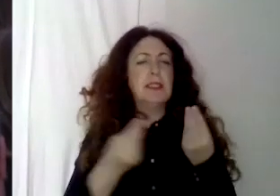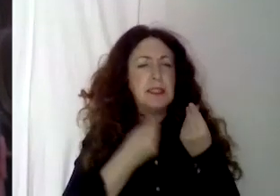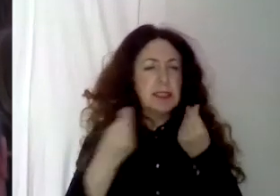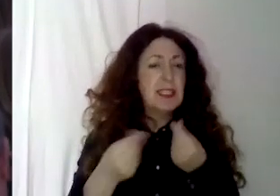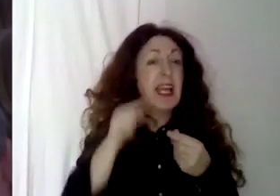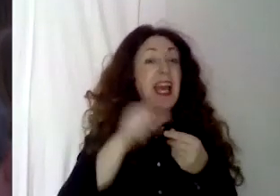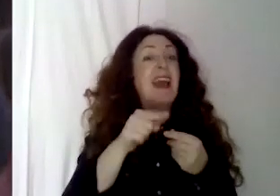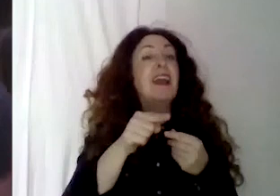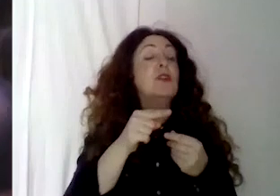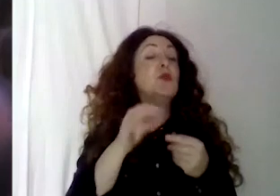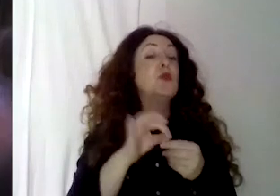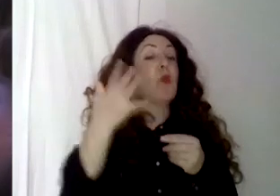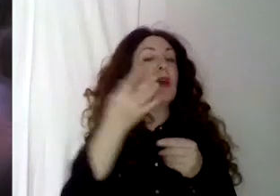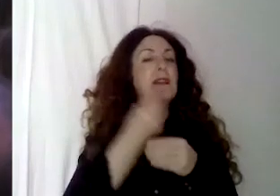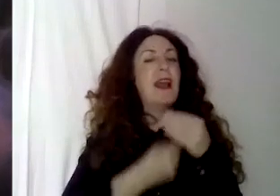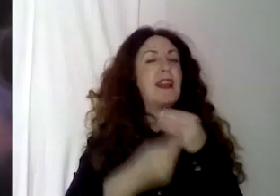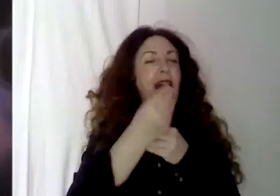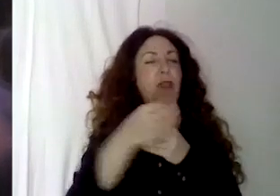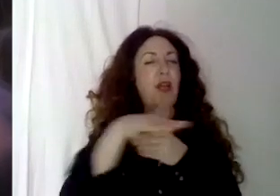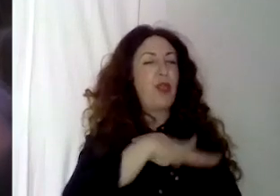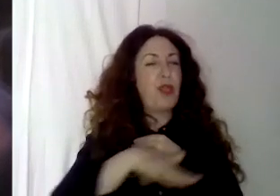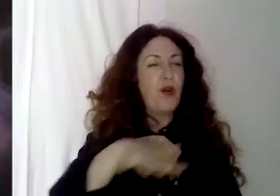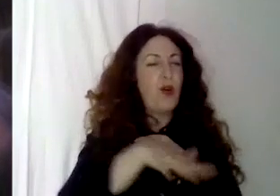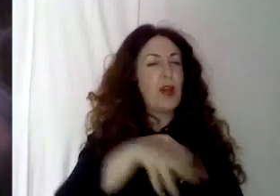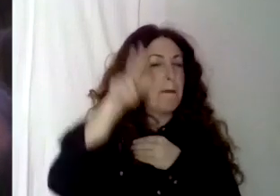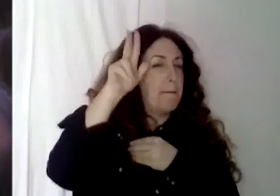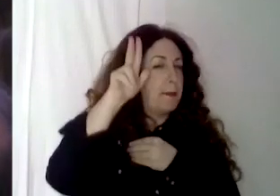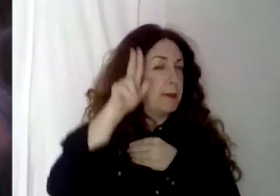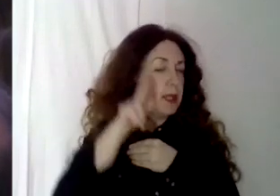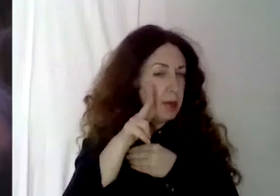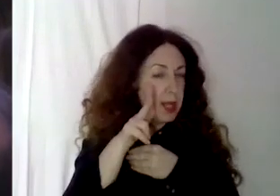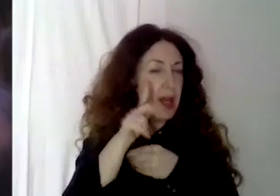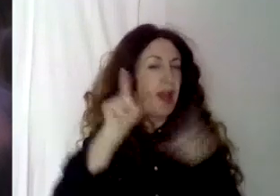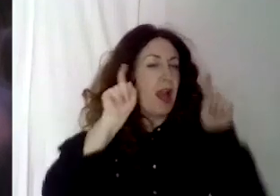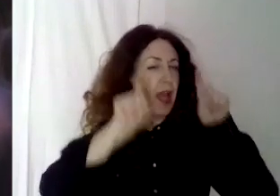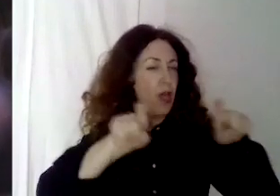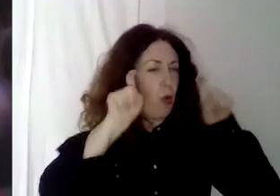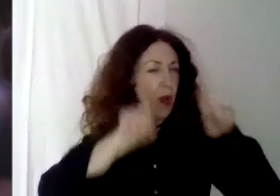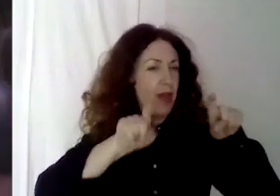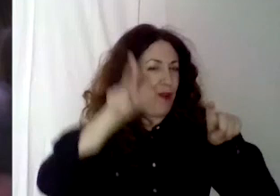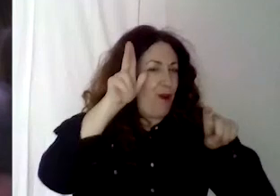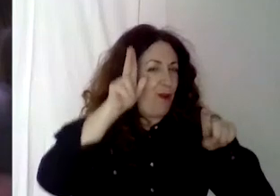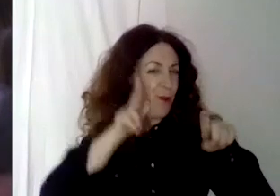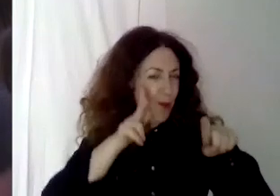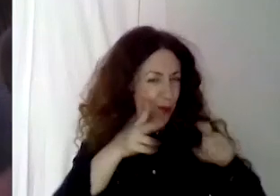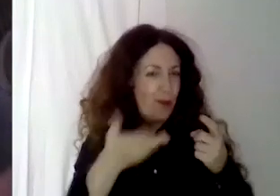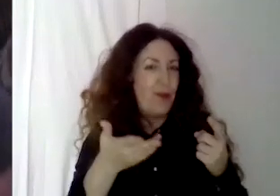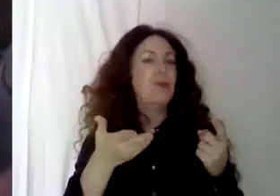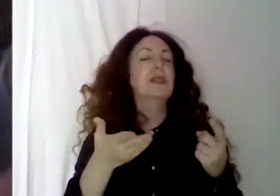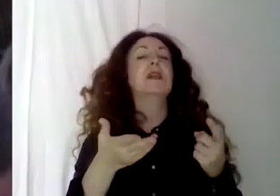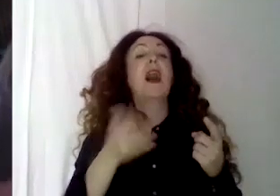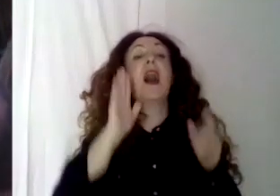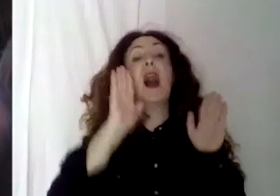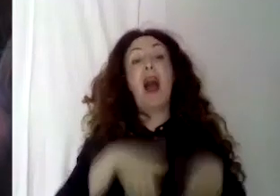absolutamente privilegiado, de tener una educación absolutamente privilegiada y de hacer una